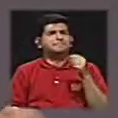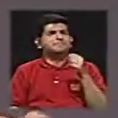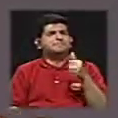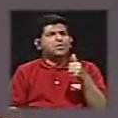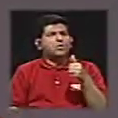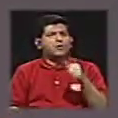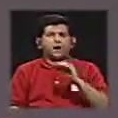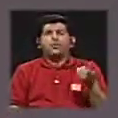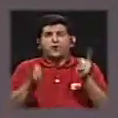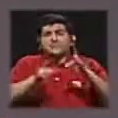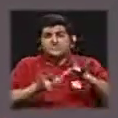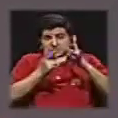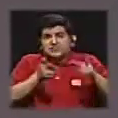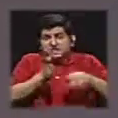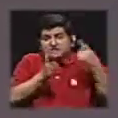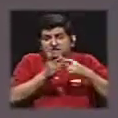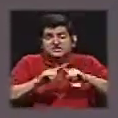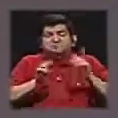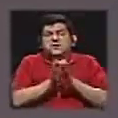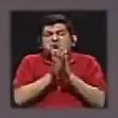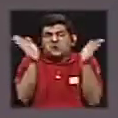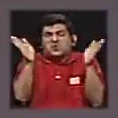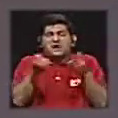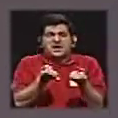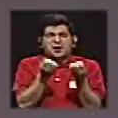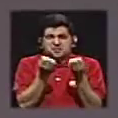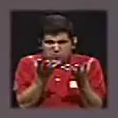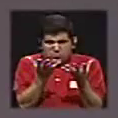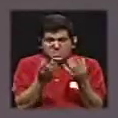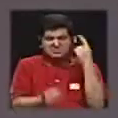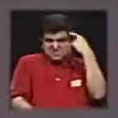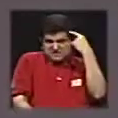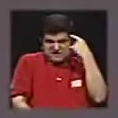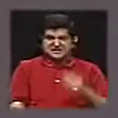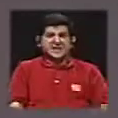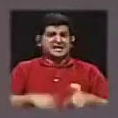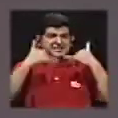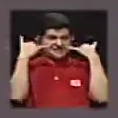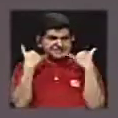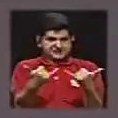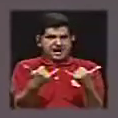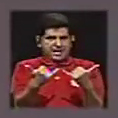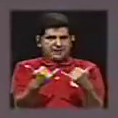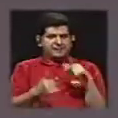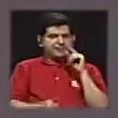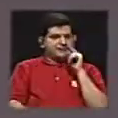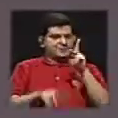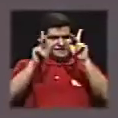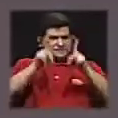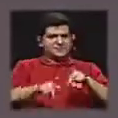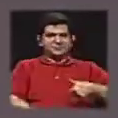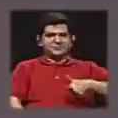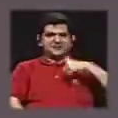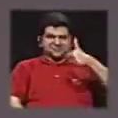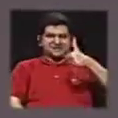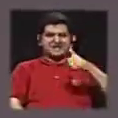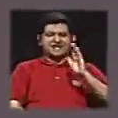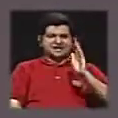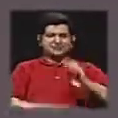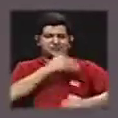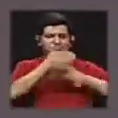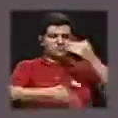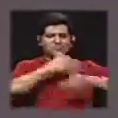hay excepciones, pero por lo general, muchos de ellos pensaron que una vez ganada su elección